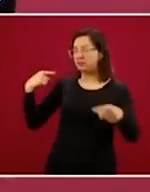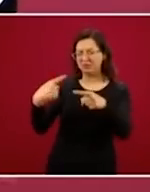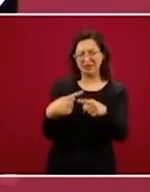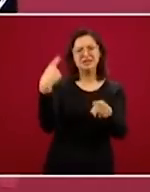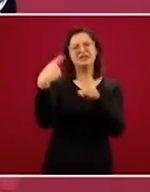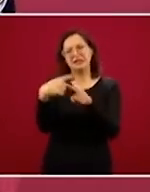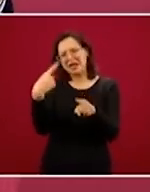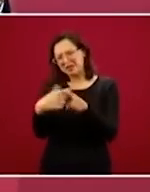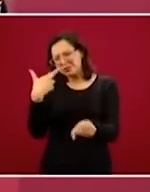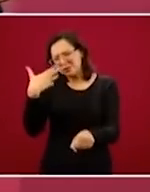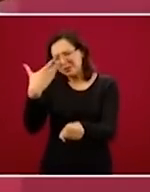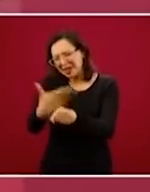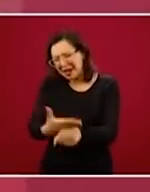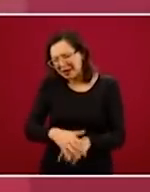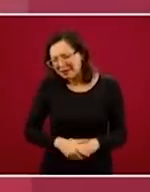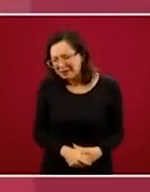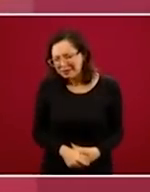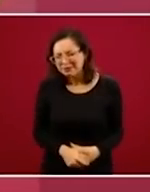lista